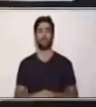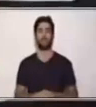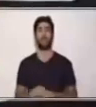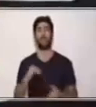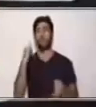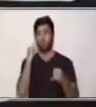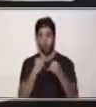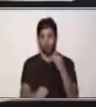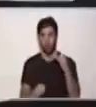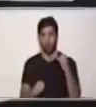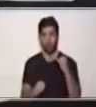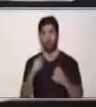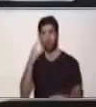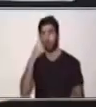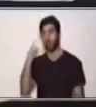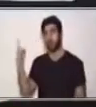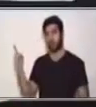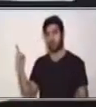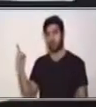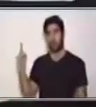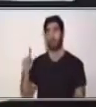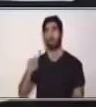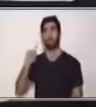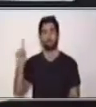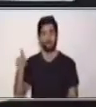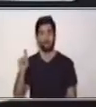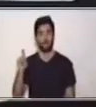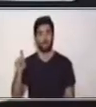Y por último, nos preguntan,